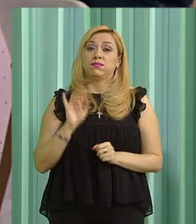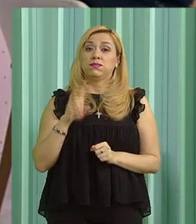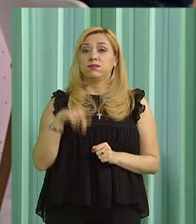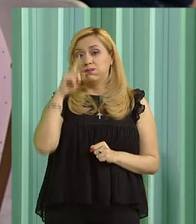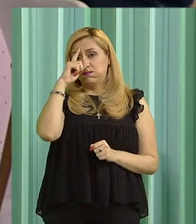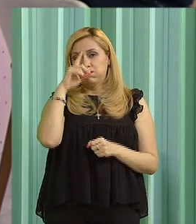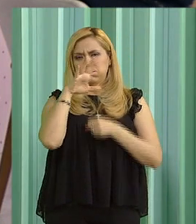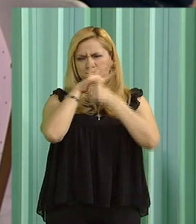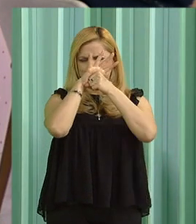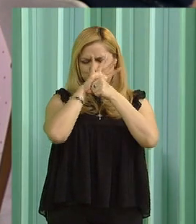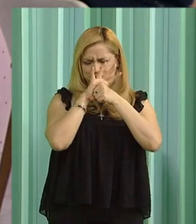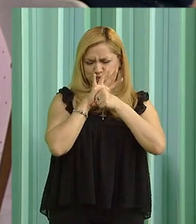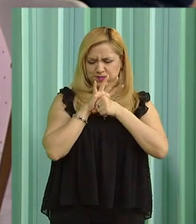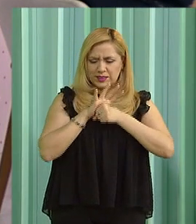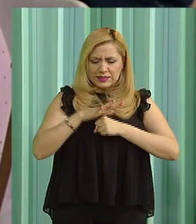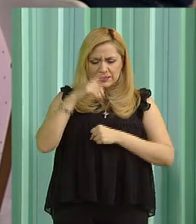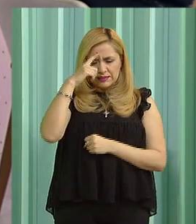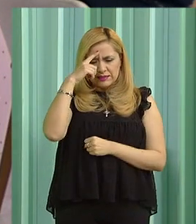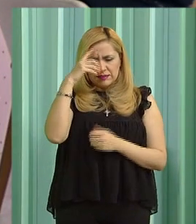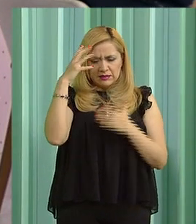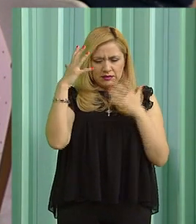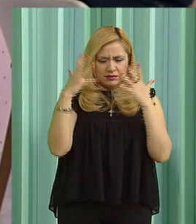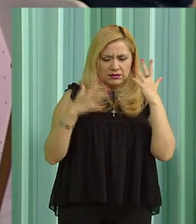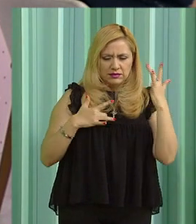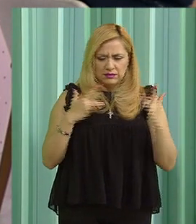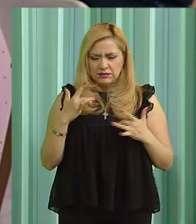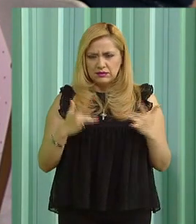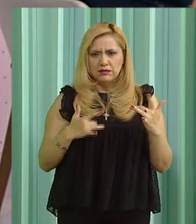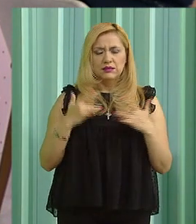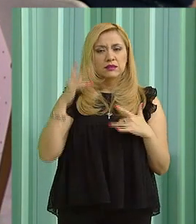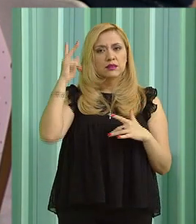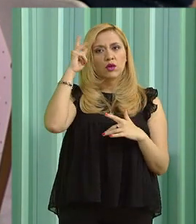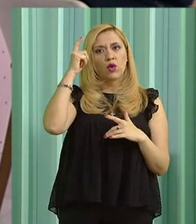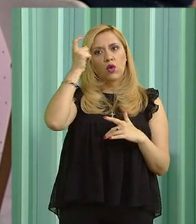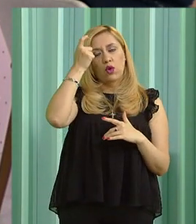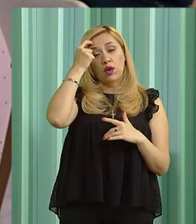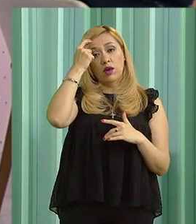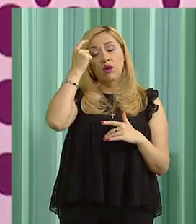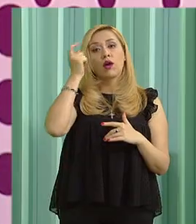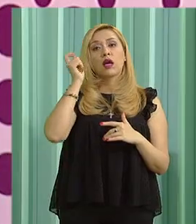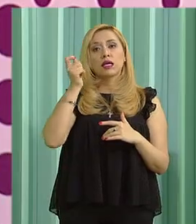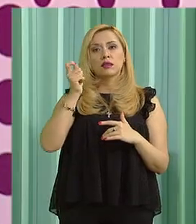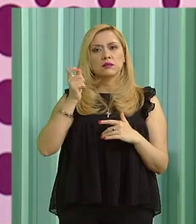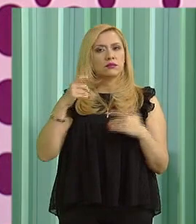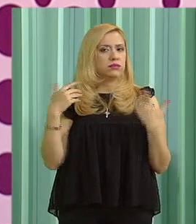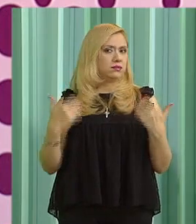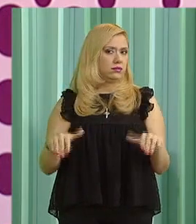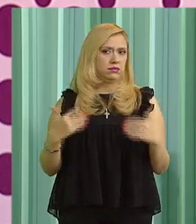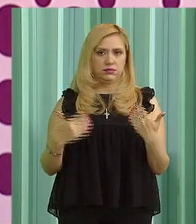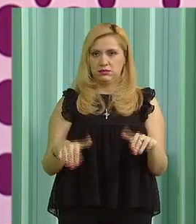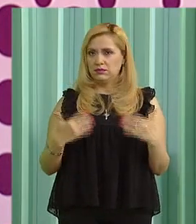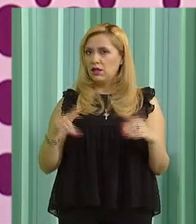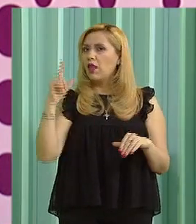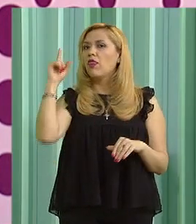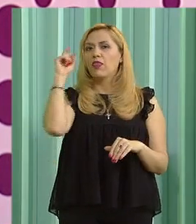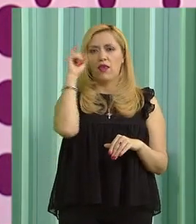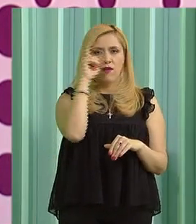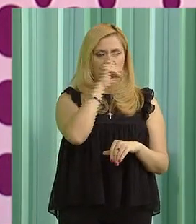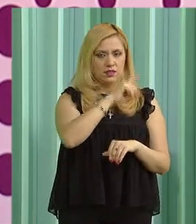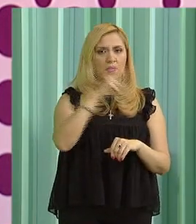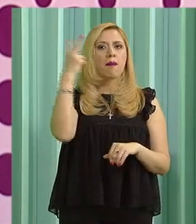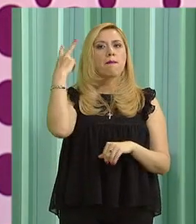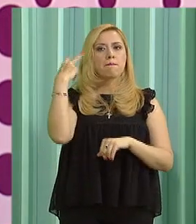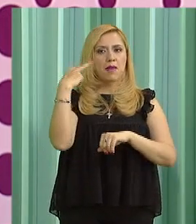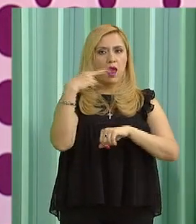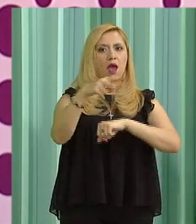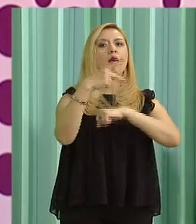y psicológica, pues en el camino, como decíamos, se viven muchísimas cosas. Es un camino lleno de